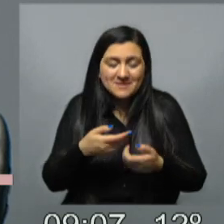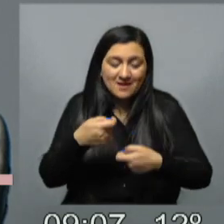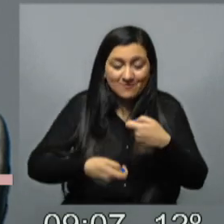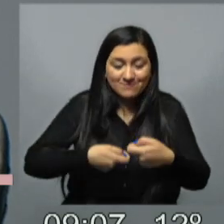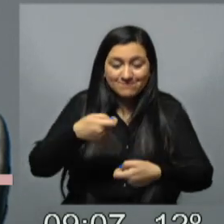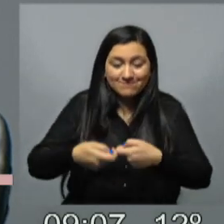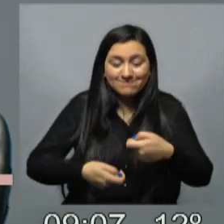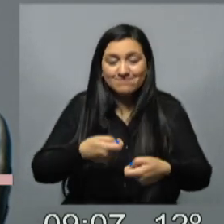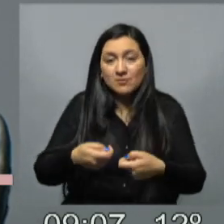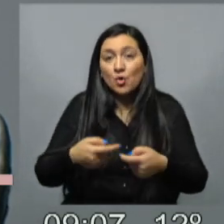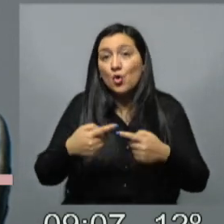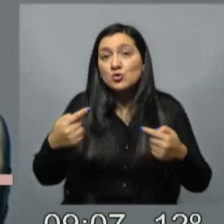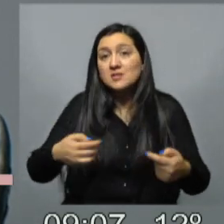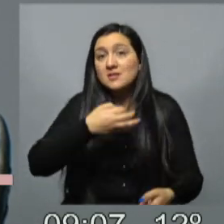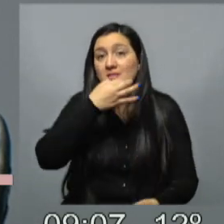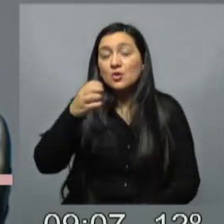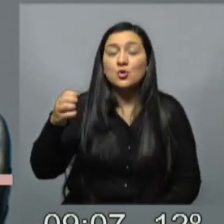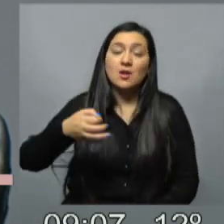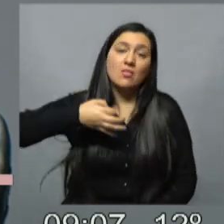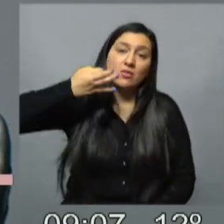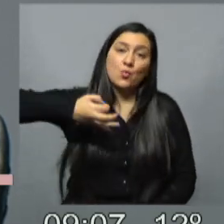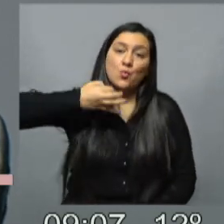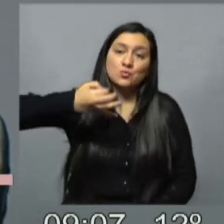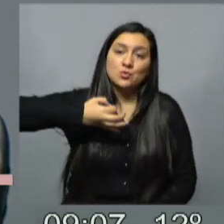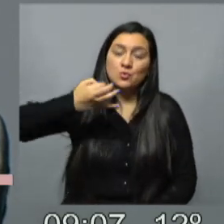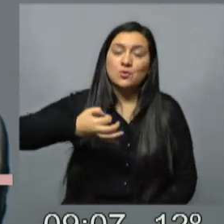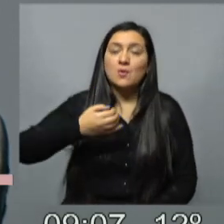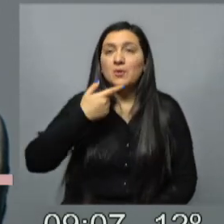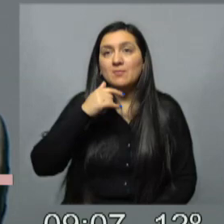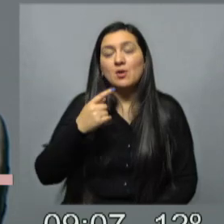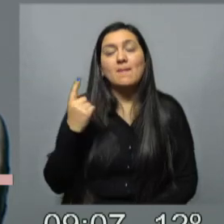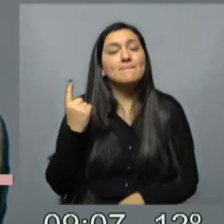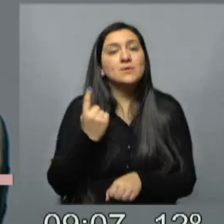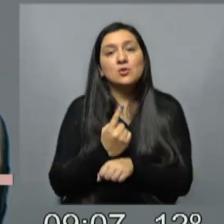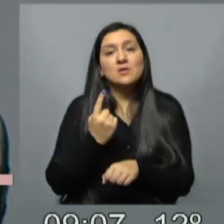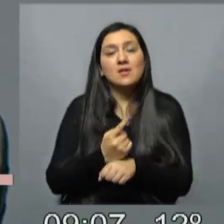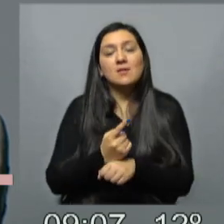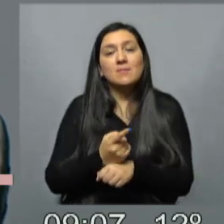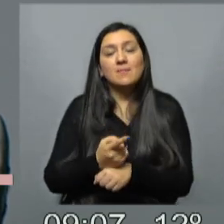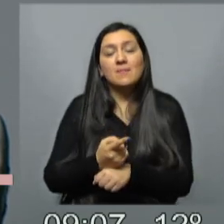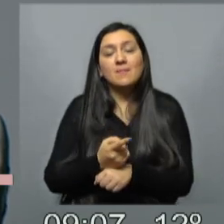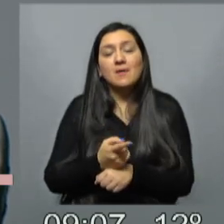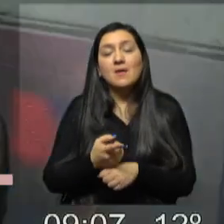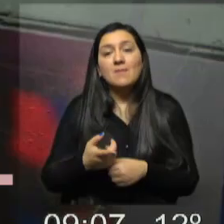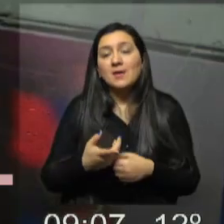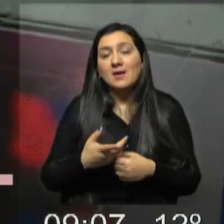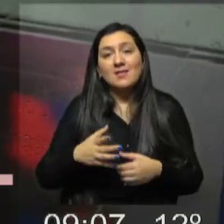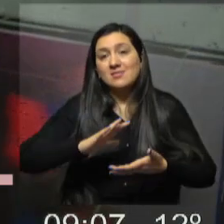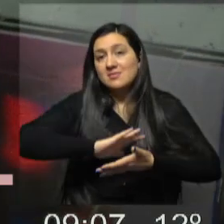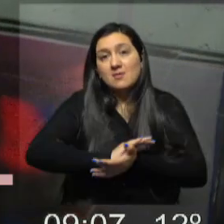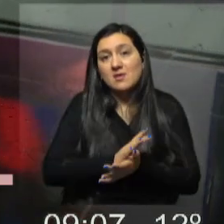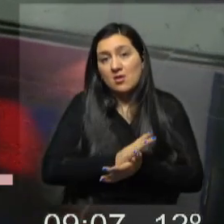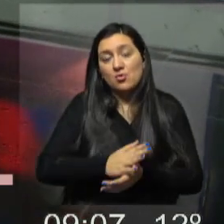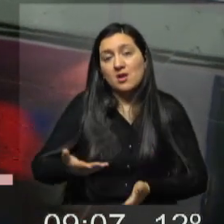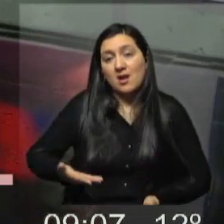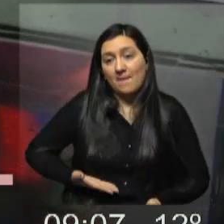manera esbozó en su discurso, ¿no? Esa prioridad para atacar el hambre y esa mirada de